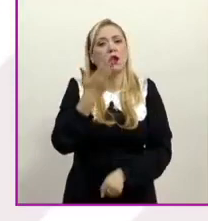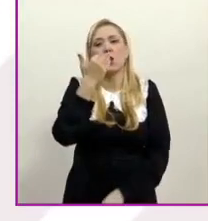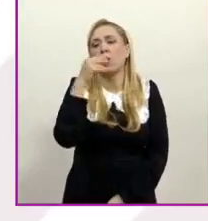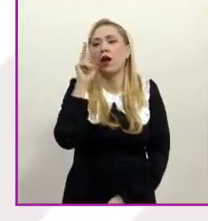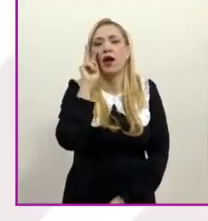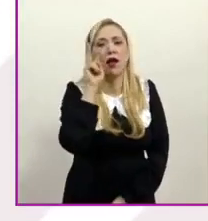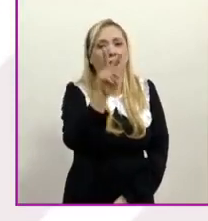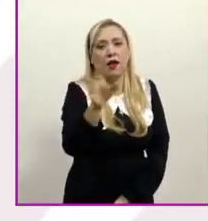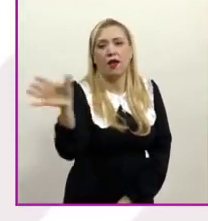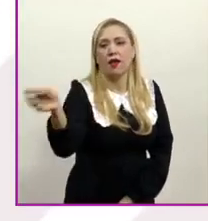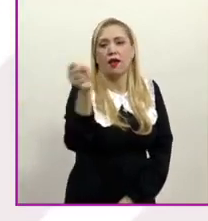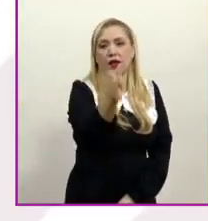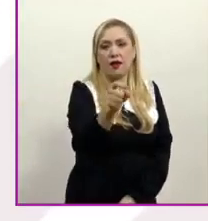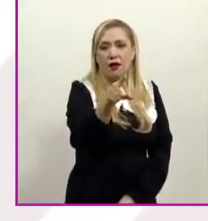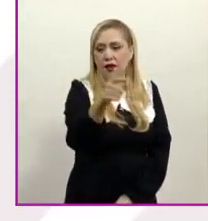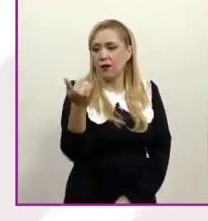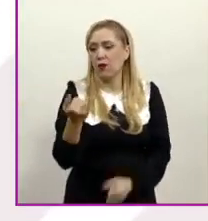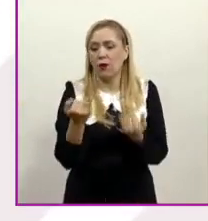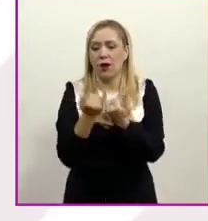siendo visibles.